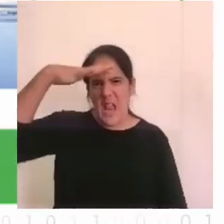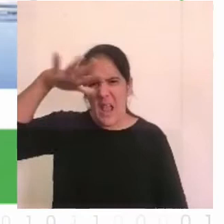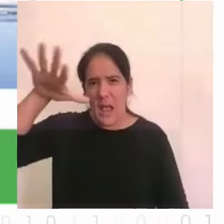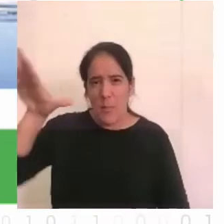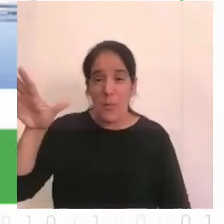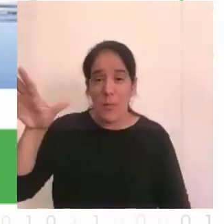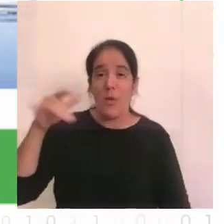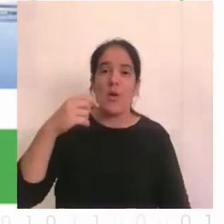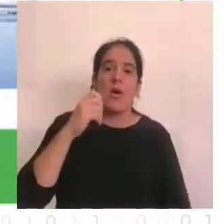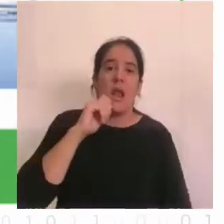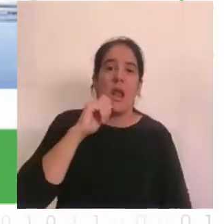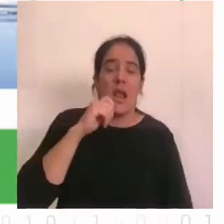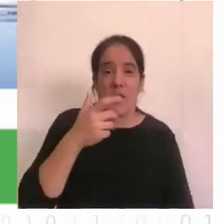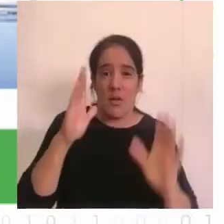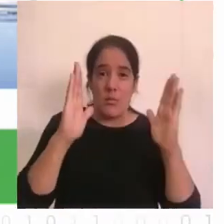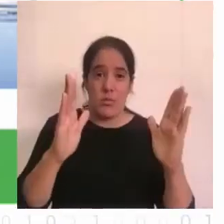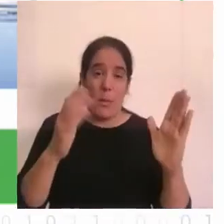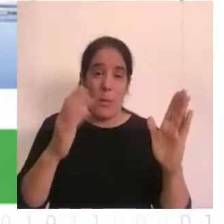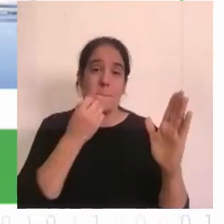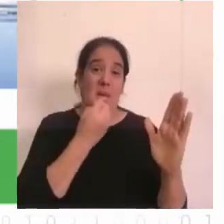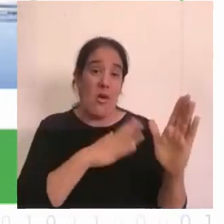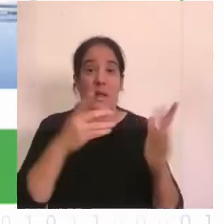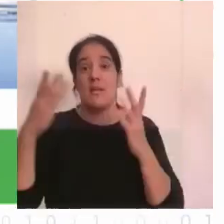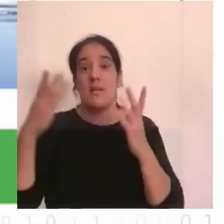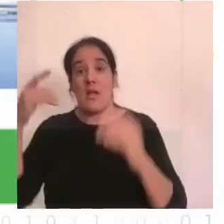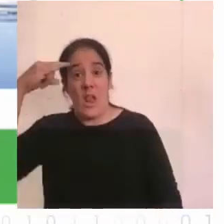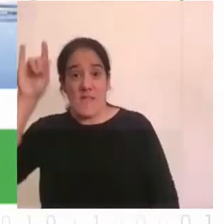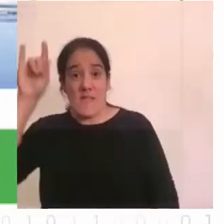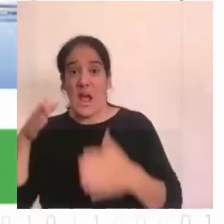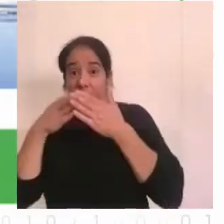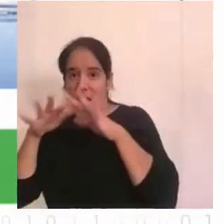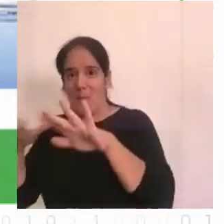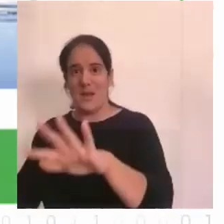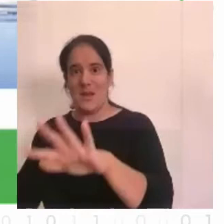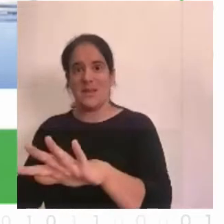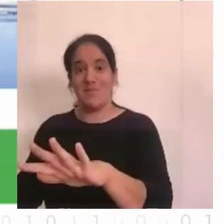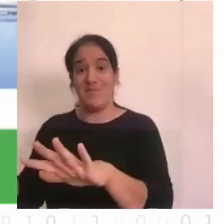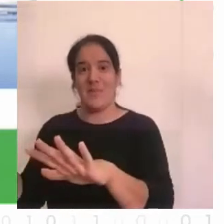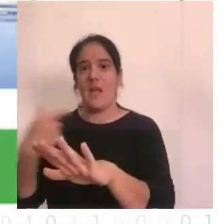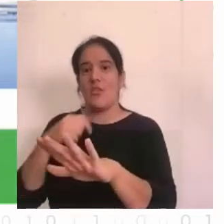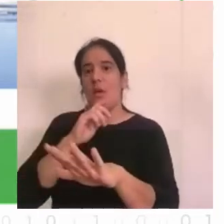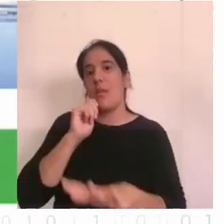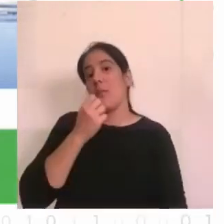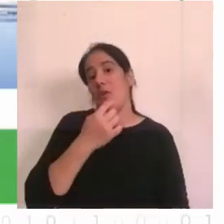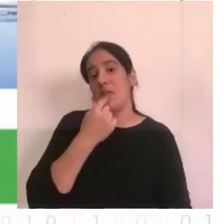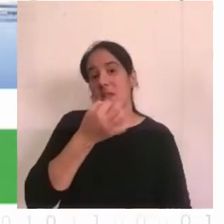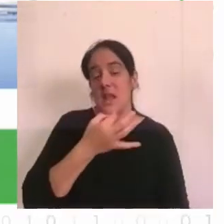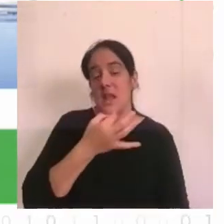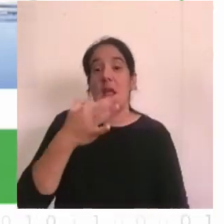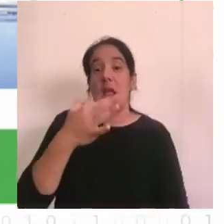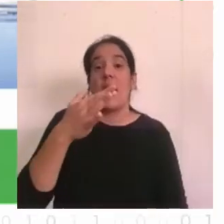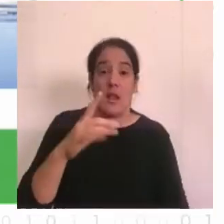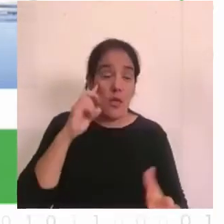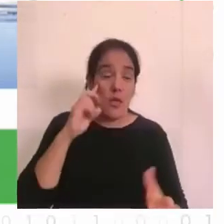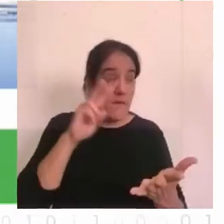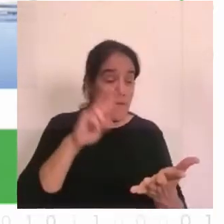playa. Entonces, ¿qué es lo que quiere decir? Que los algoritmos de aprendizaje automático no solamente toman la información de la vaca, sino que toman la